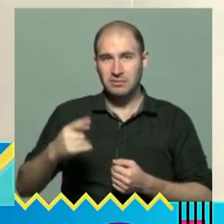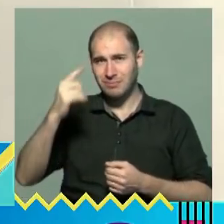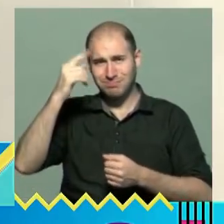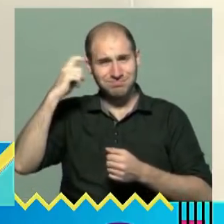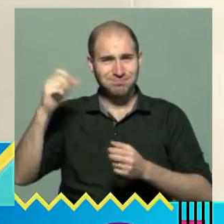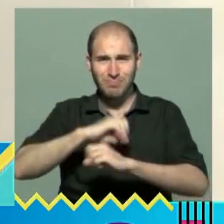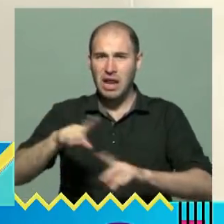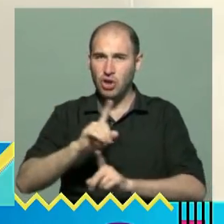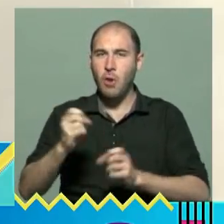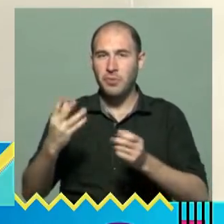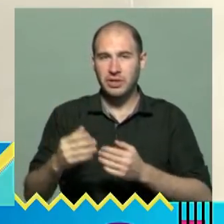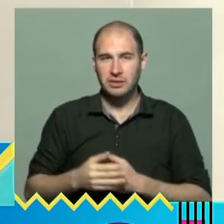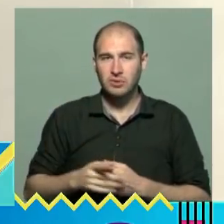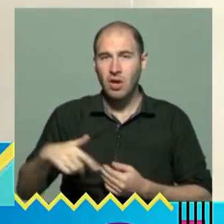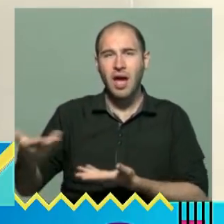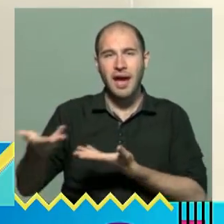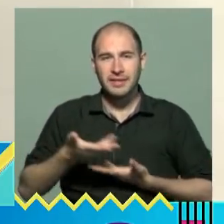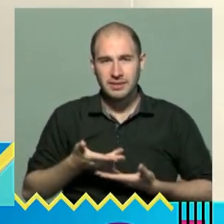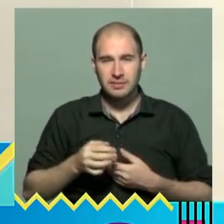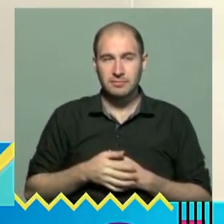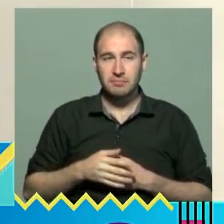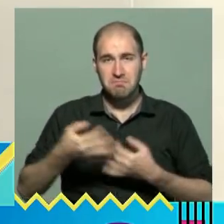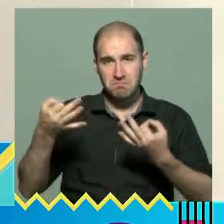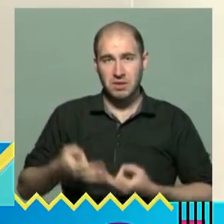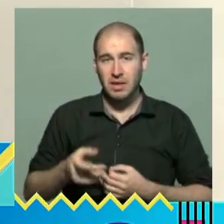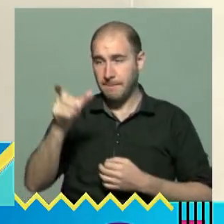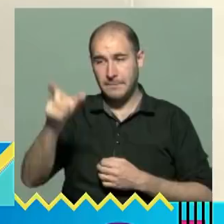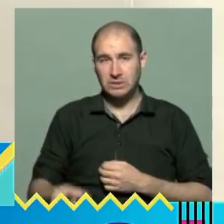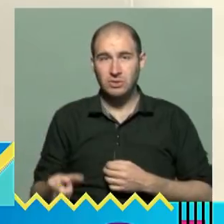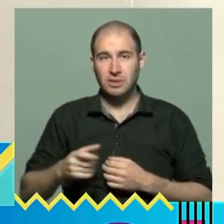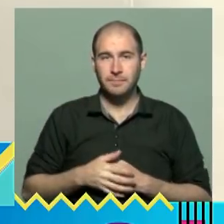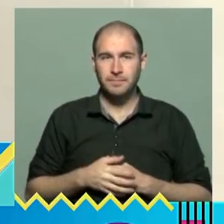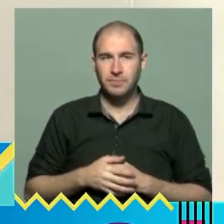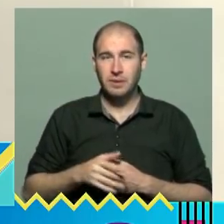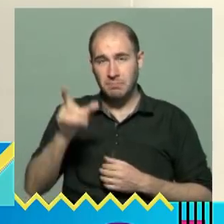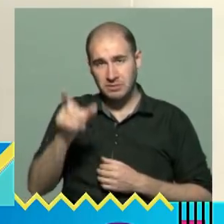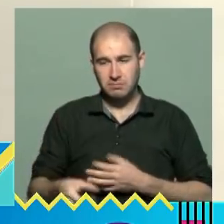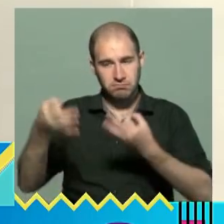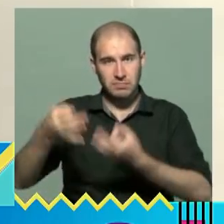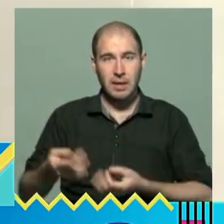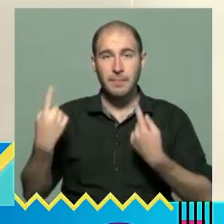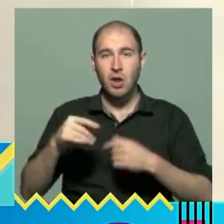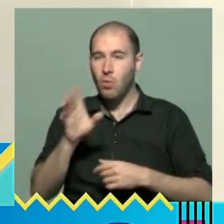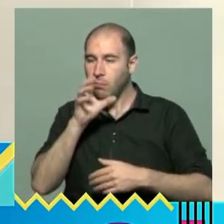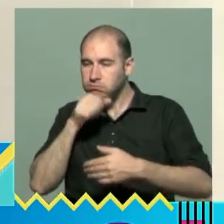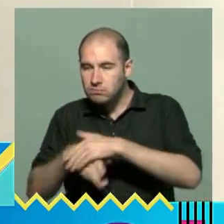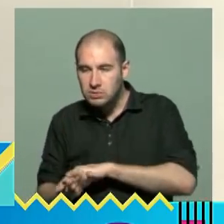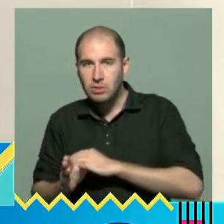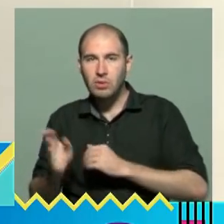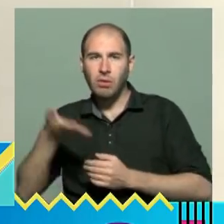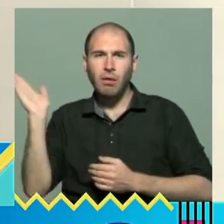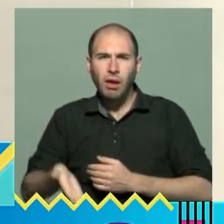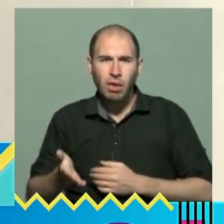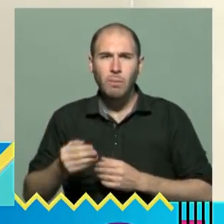porque claramente te atienden, digamos, bien, como una persona decente, pero en la clandestinidad en la que estamos